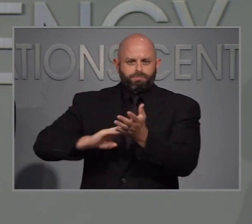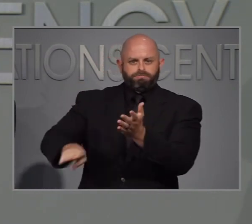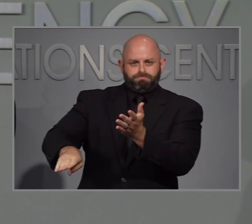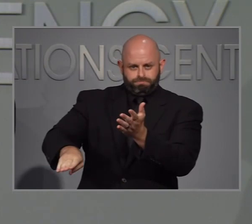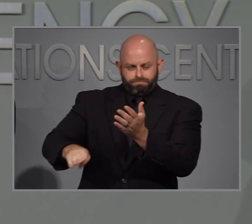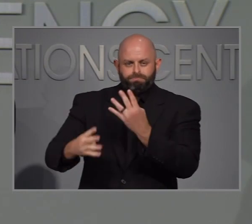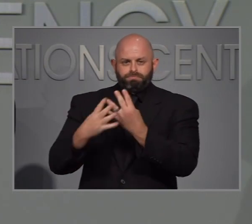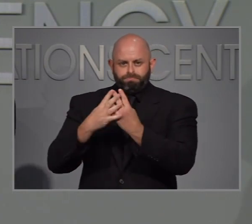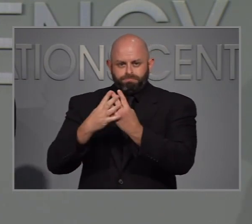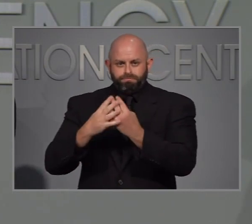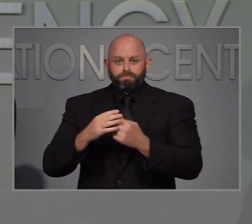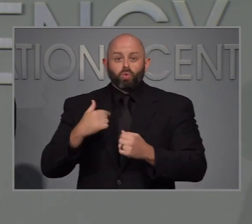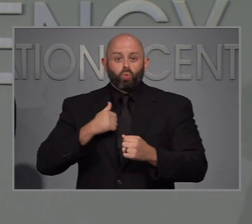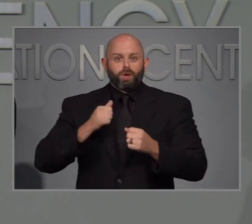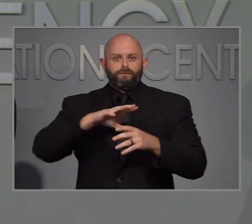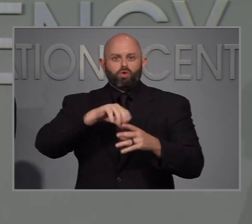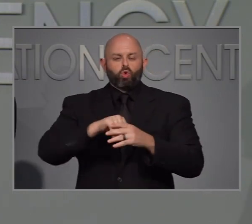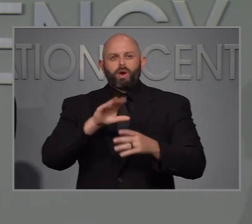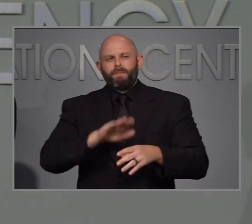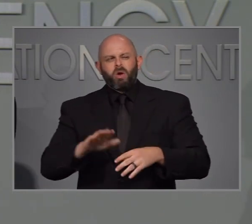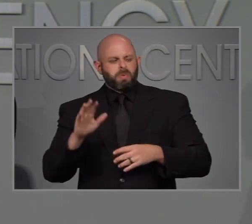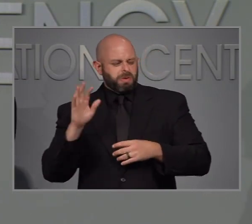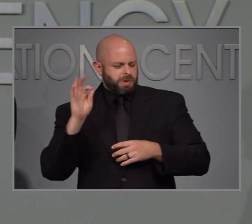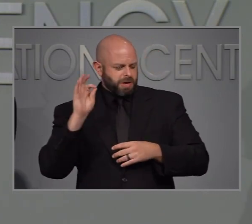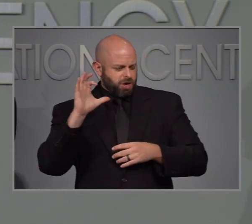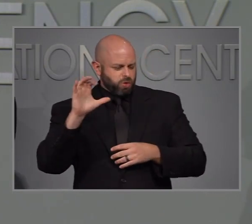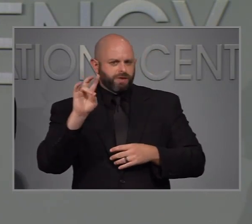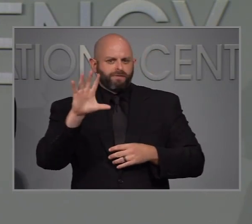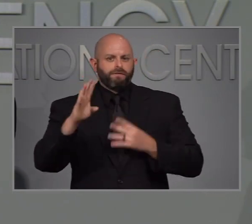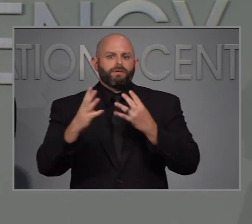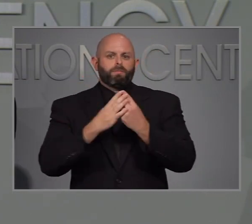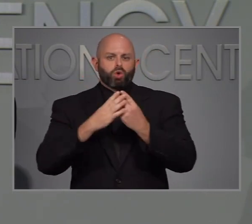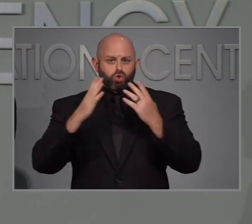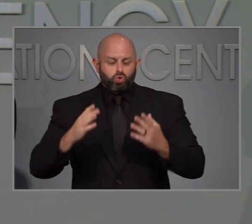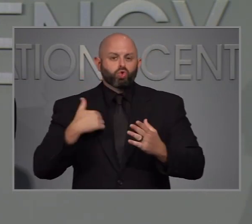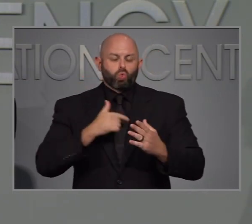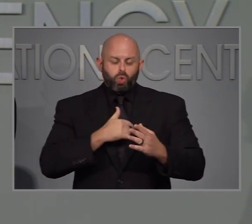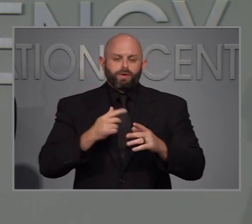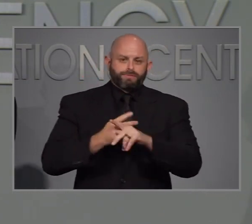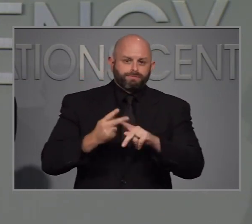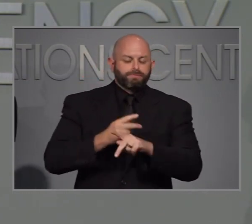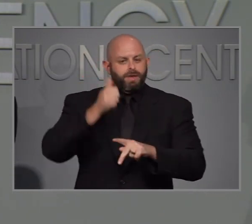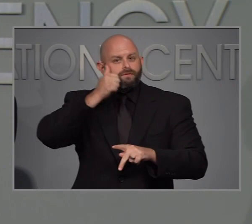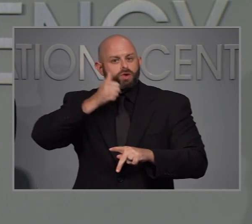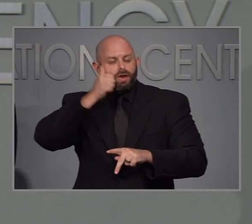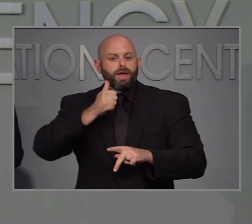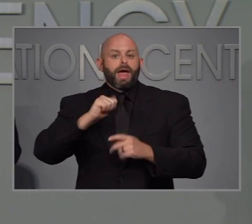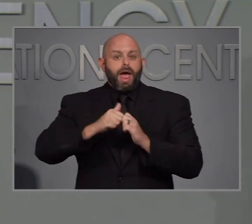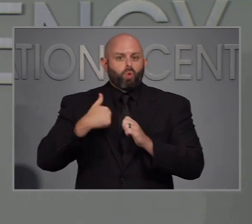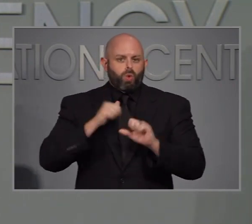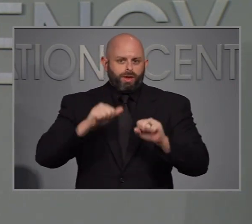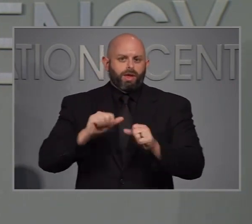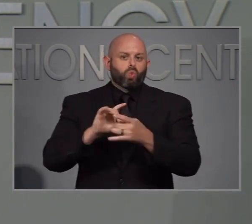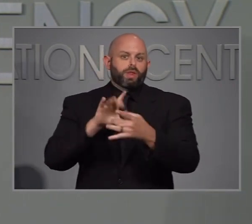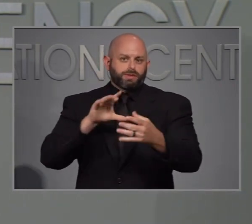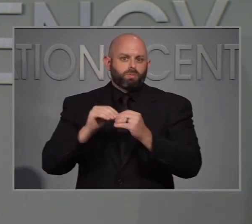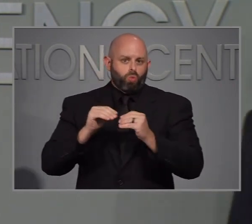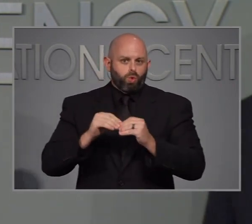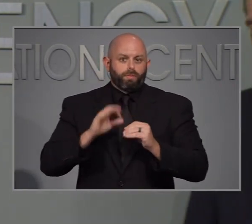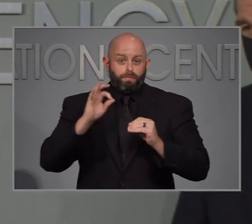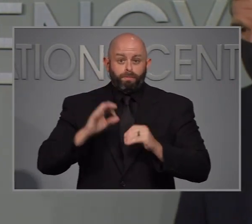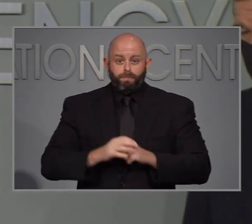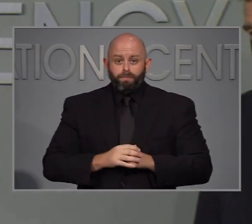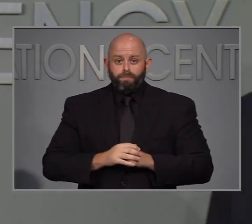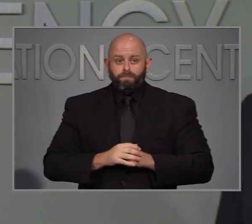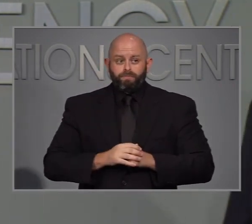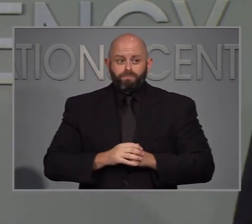viendo estas cifras, y el grupo de candidatos tenemos ahora 975 y seguimos trabajando en